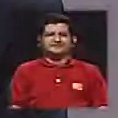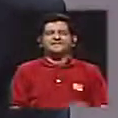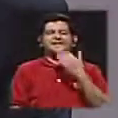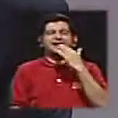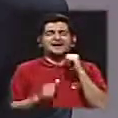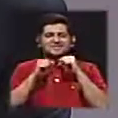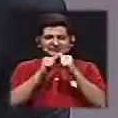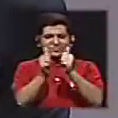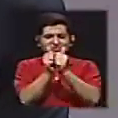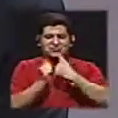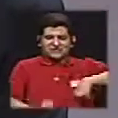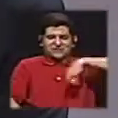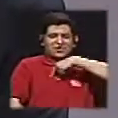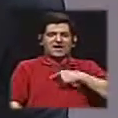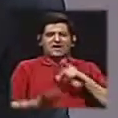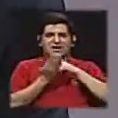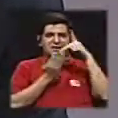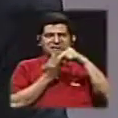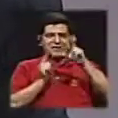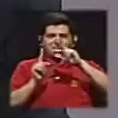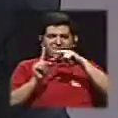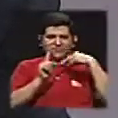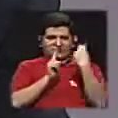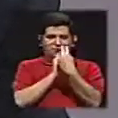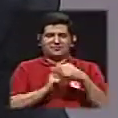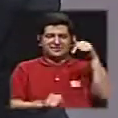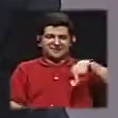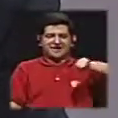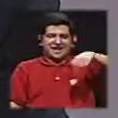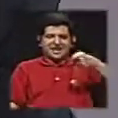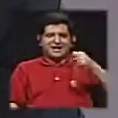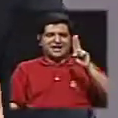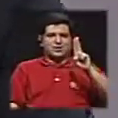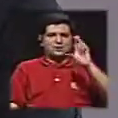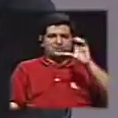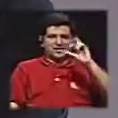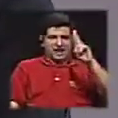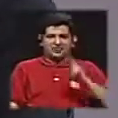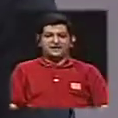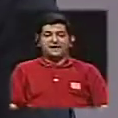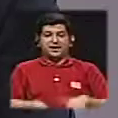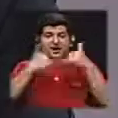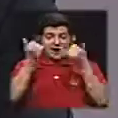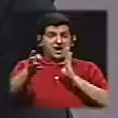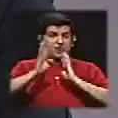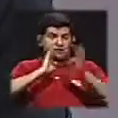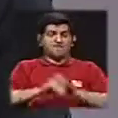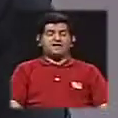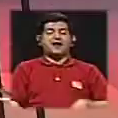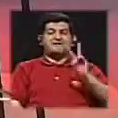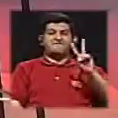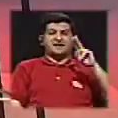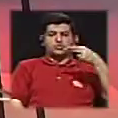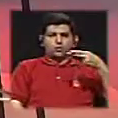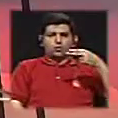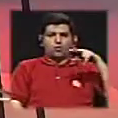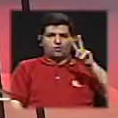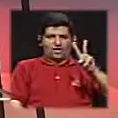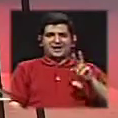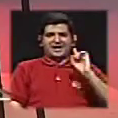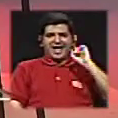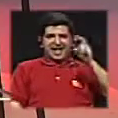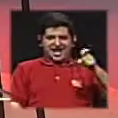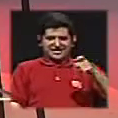Gracias por mantenerse con nosotros en su programa Puntos de Vista, aquí en su canal UCR. En esta ocasión conversamos con Víctor Hugo Vargas, el